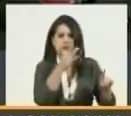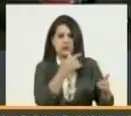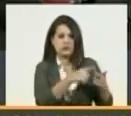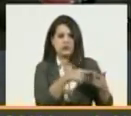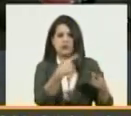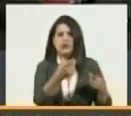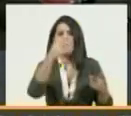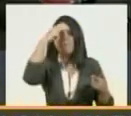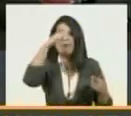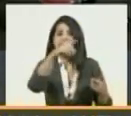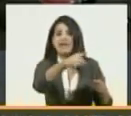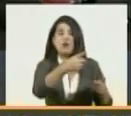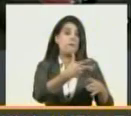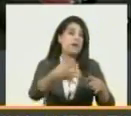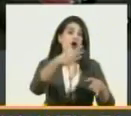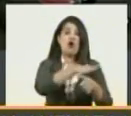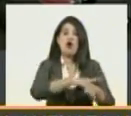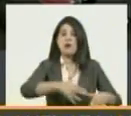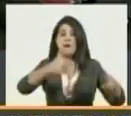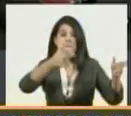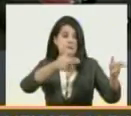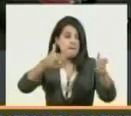más violento del planeta,